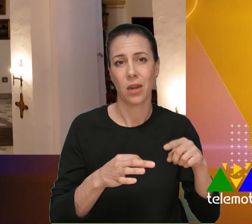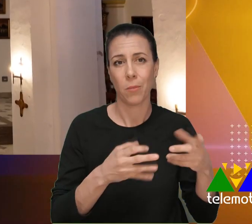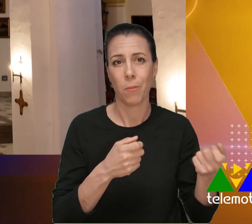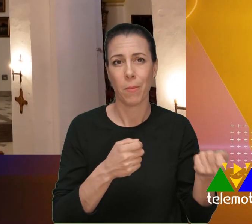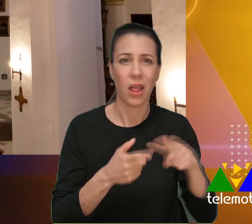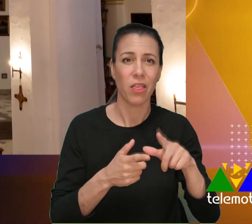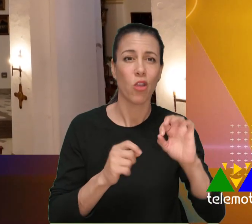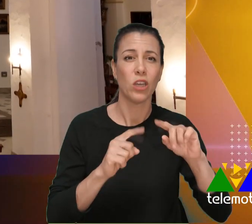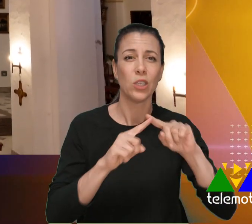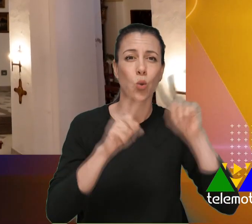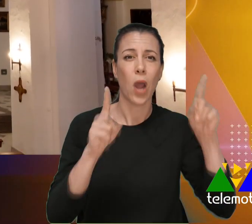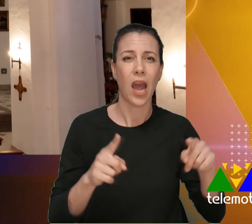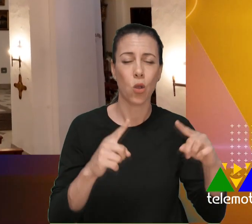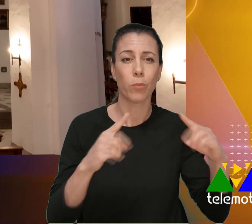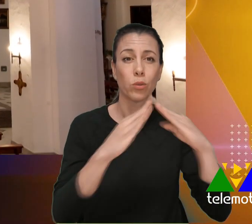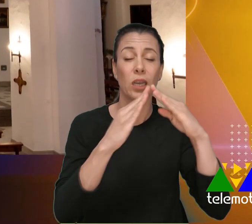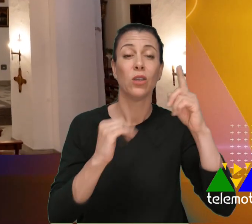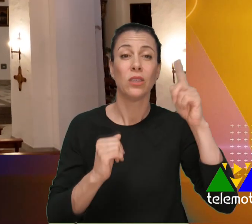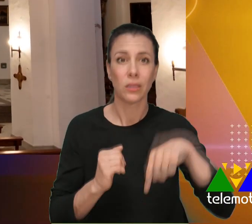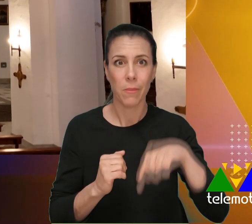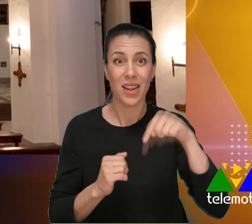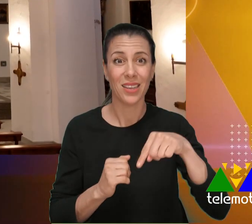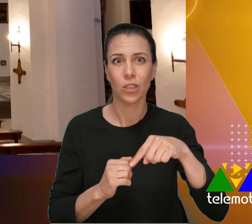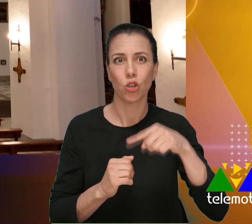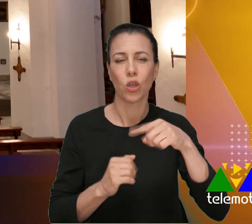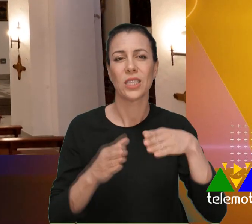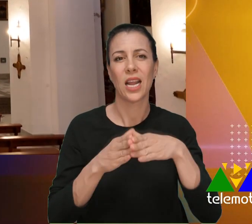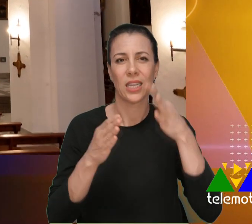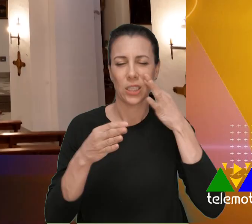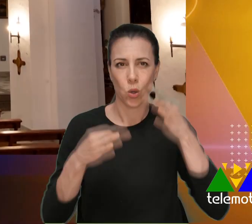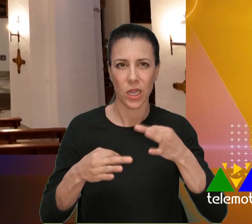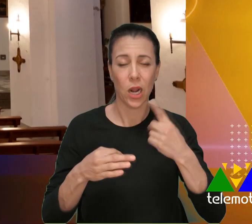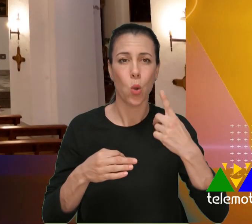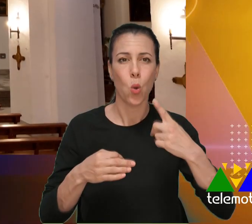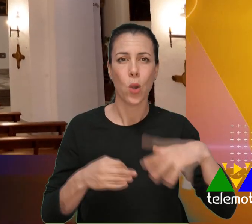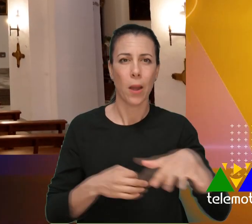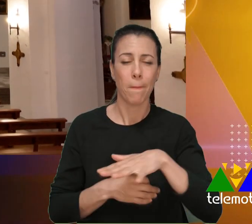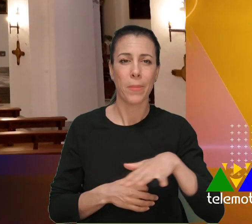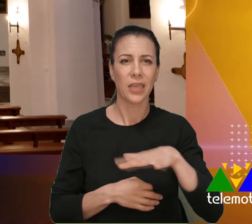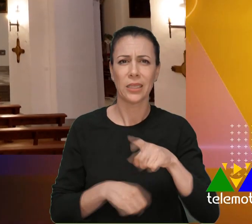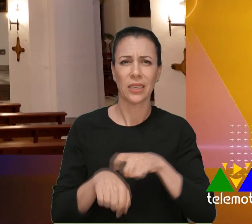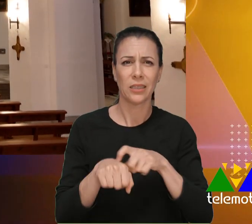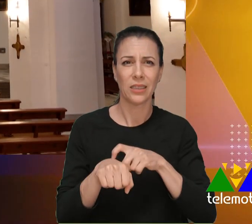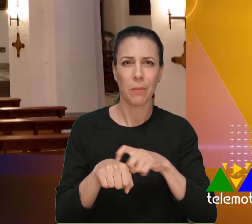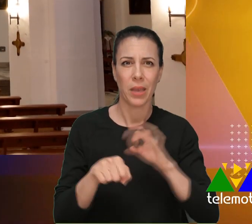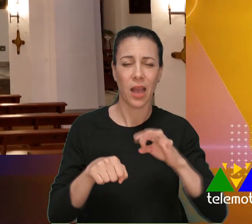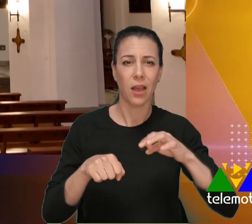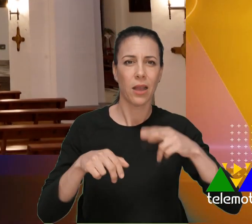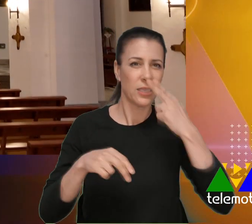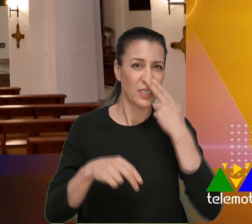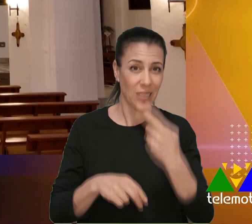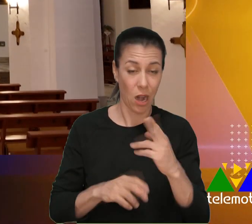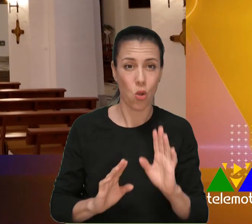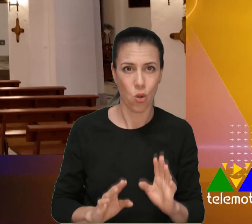de arco apuntado, y esto sería la iglesia mayor original. Una planta muy típica de salón, muy